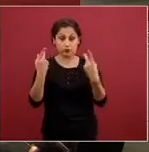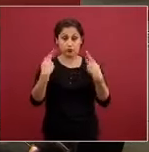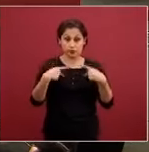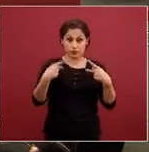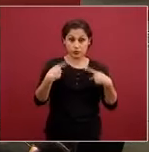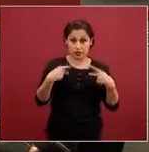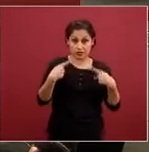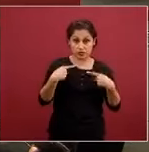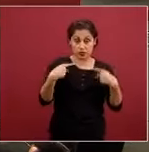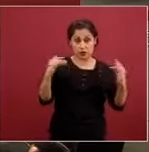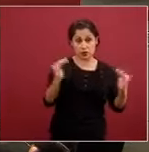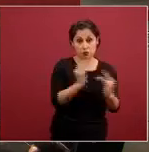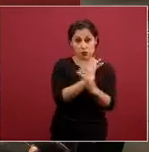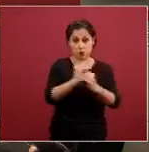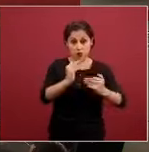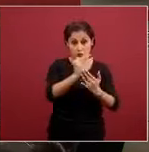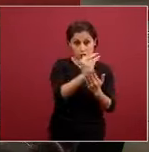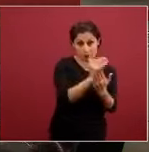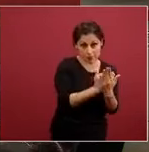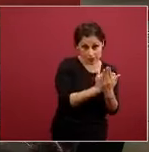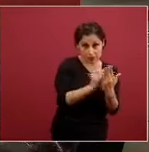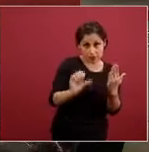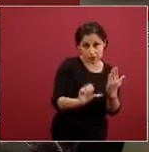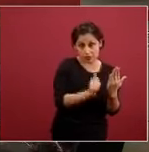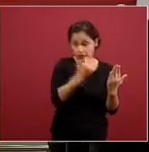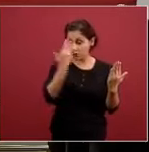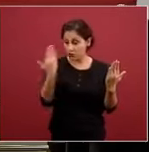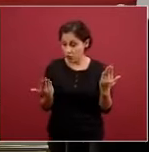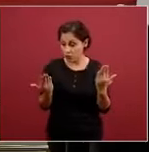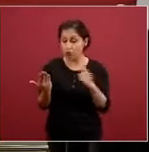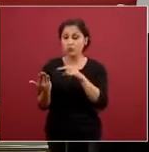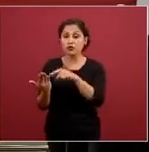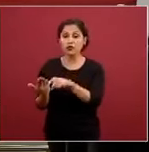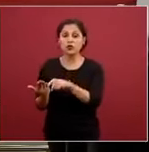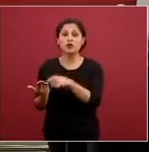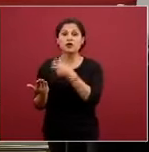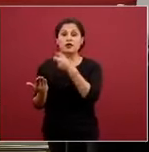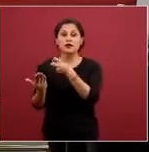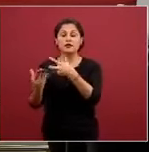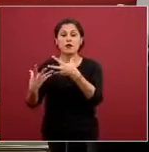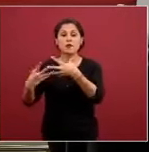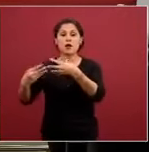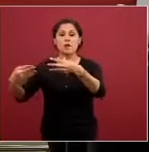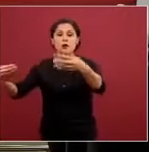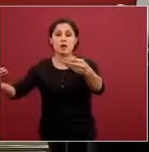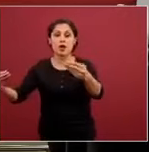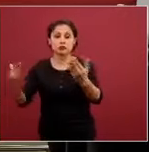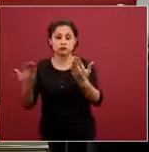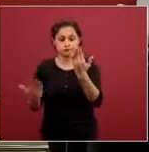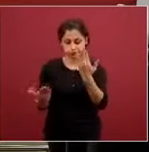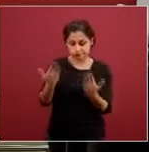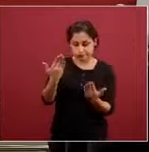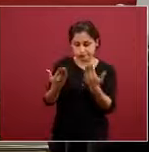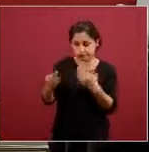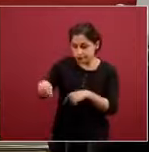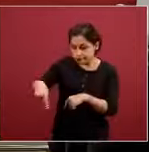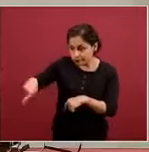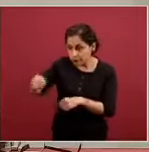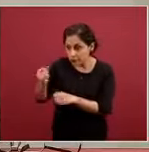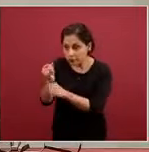movilidad y uno de los indicadores críticos de la transmisibilidad, que es el número básico de